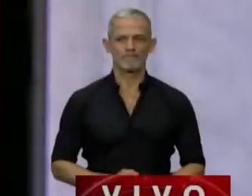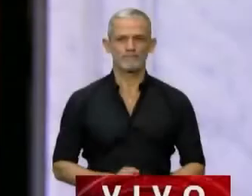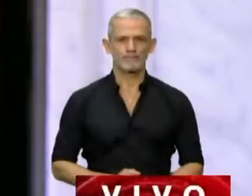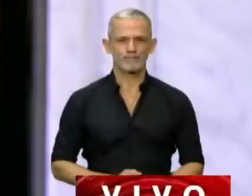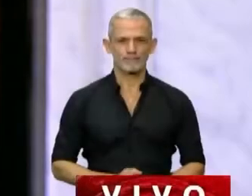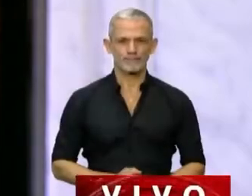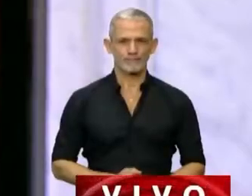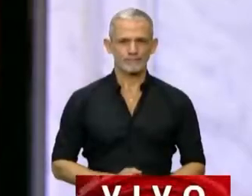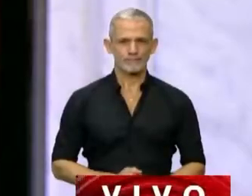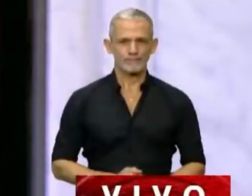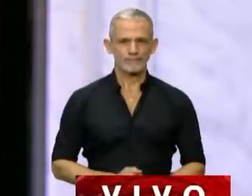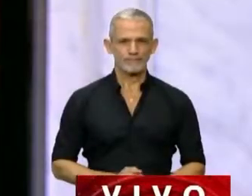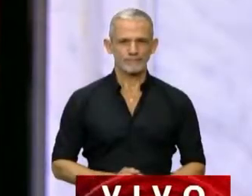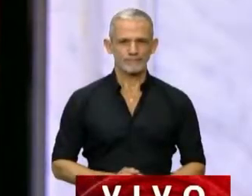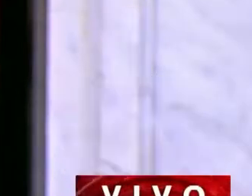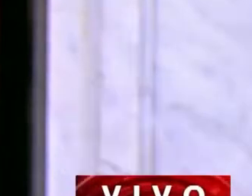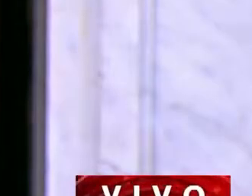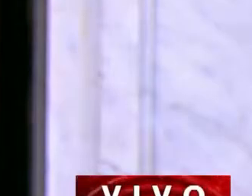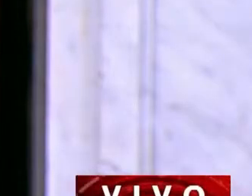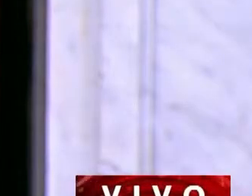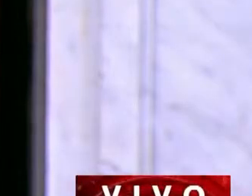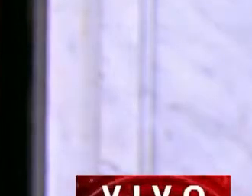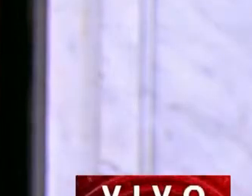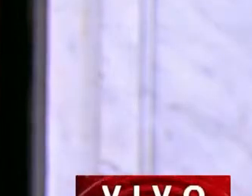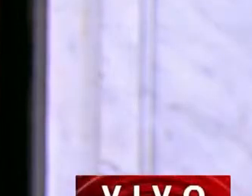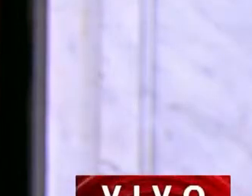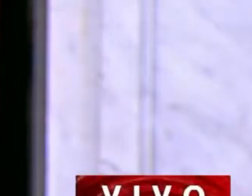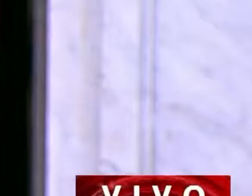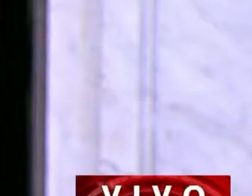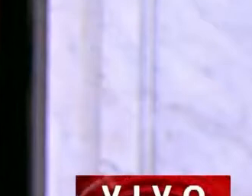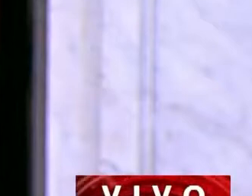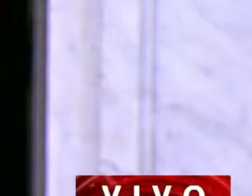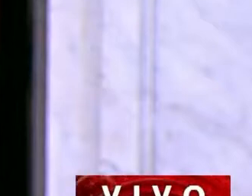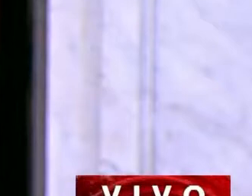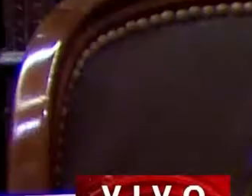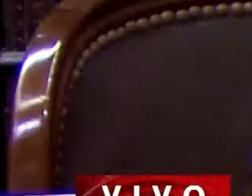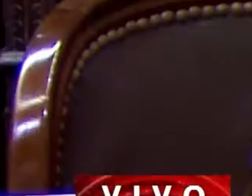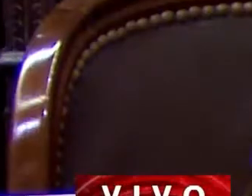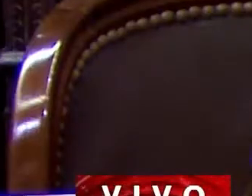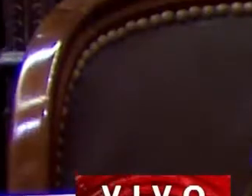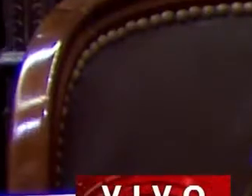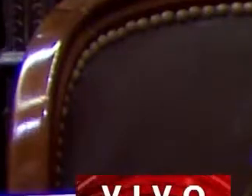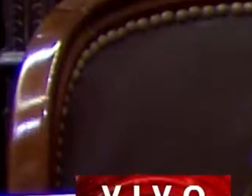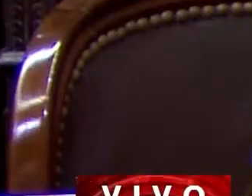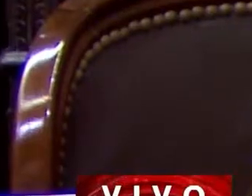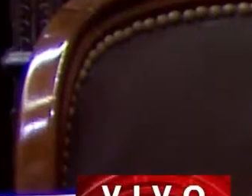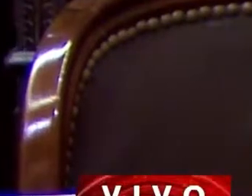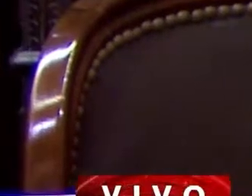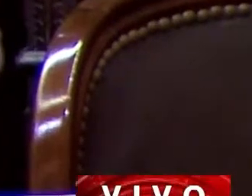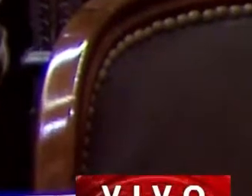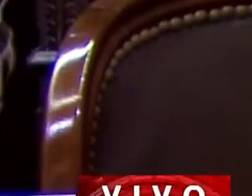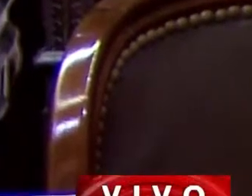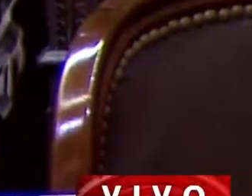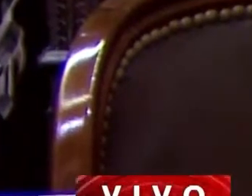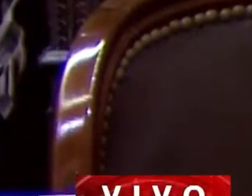Tiene la palabra la diputada por la provincia de Buenos Aires, Frente de Todos, Mónica Macha. Muchas gracias, presidente.